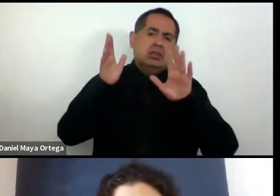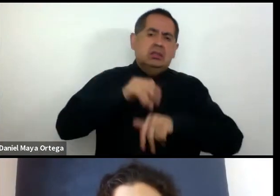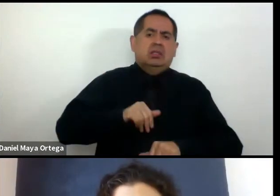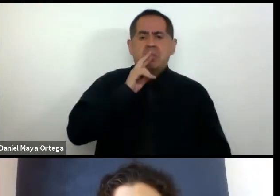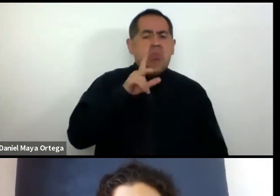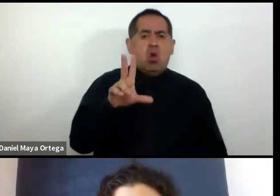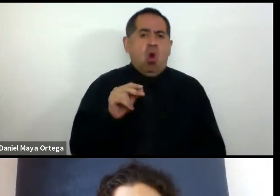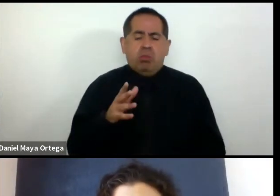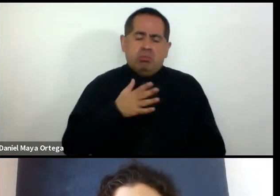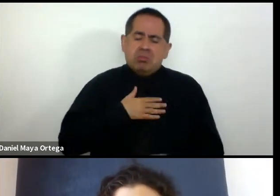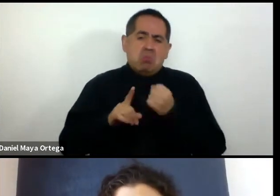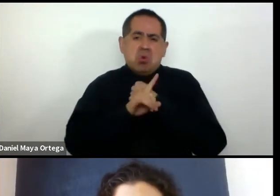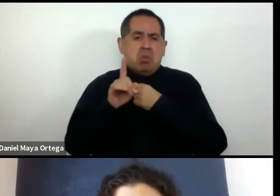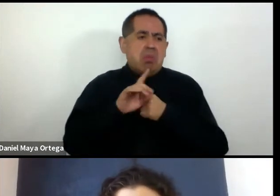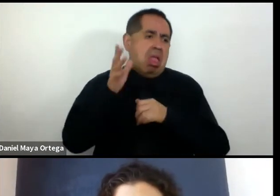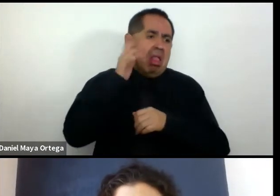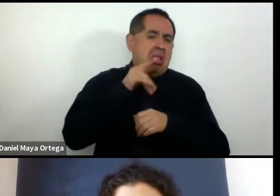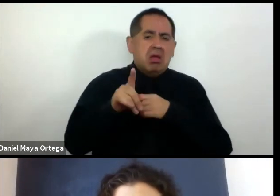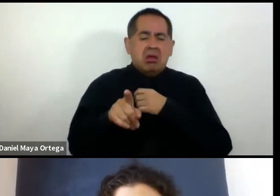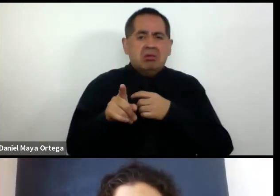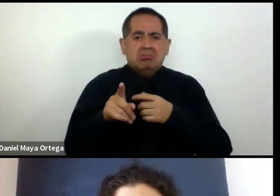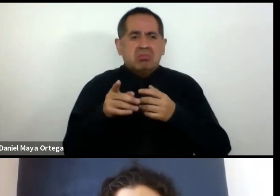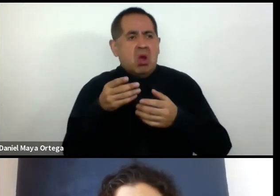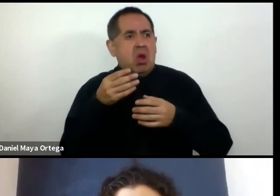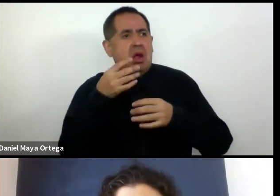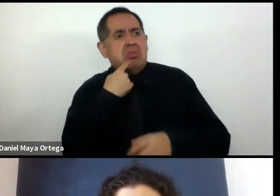llevar sus problemas o ventilar sus problemas ante el sistema de